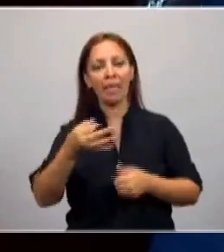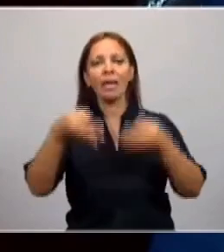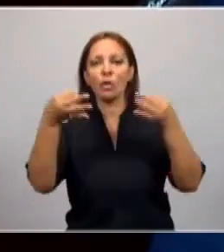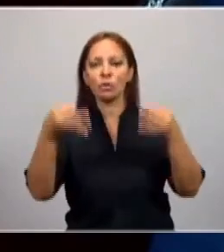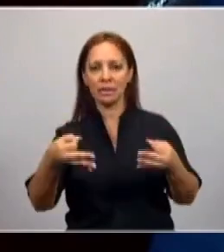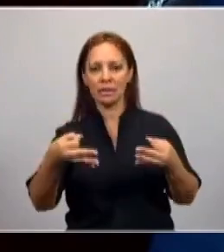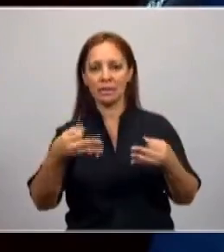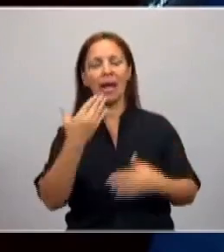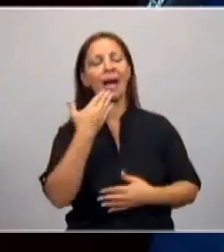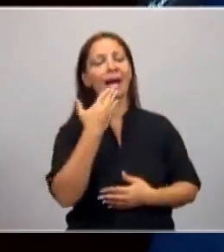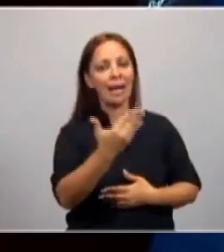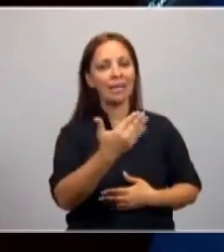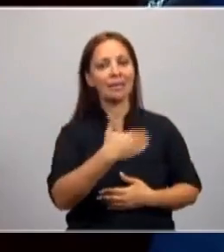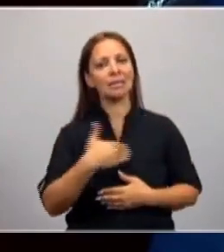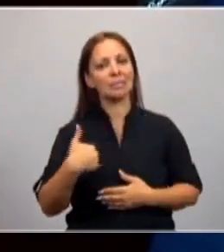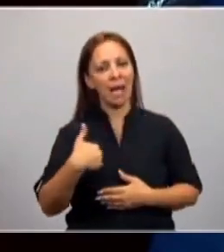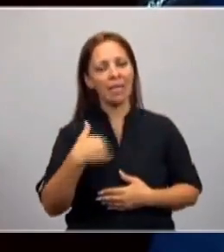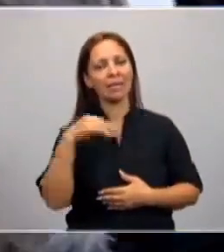y abuelas.